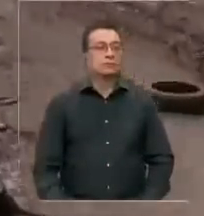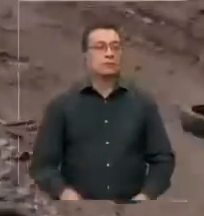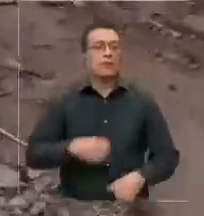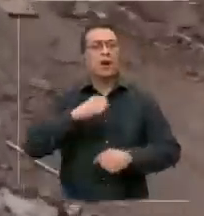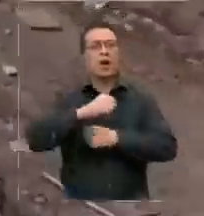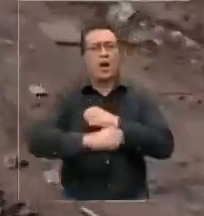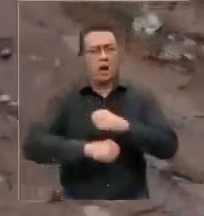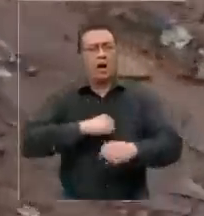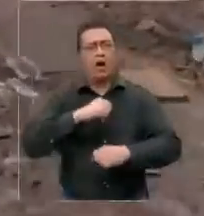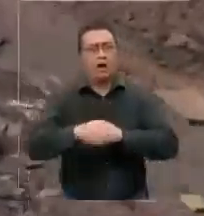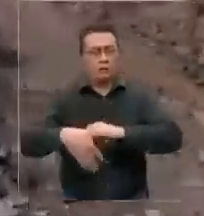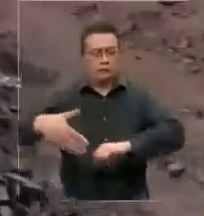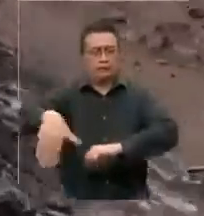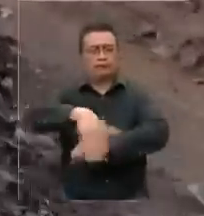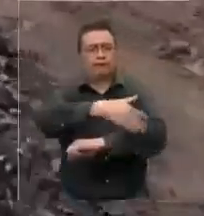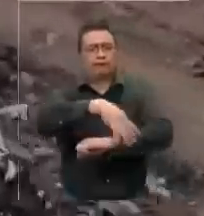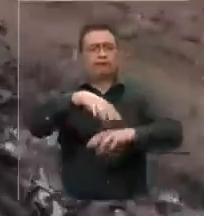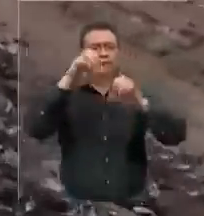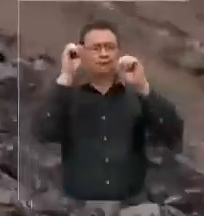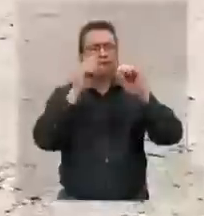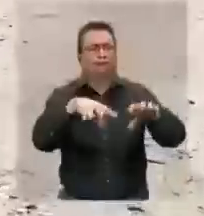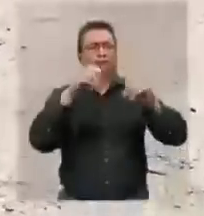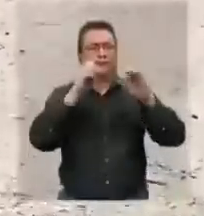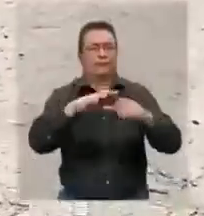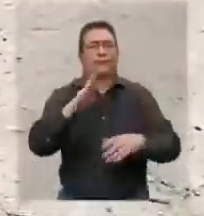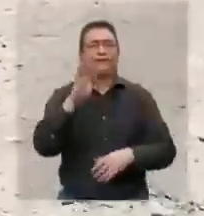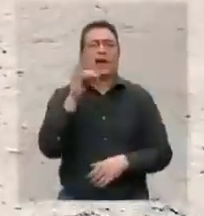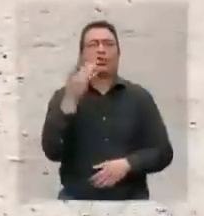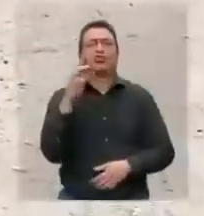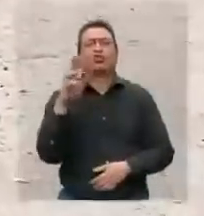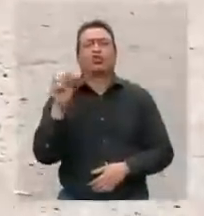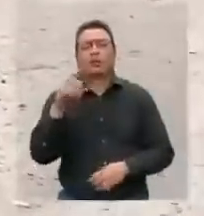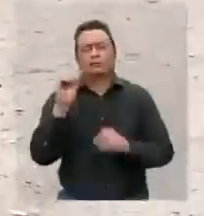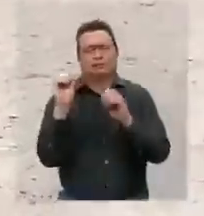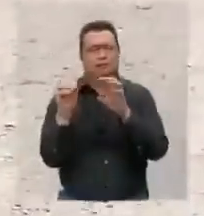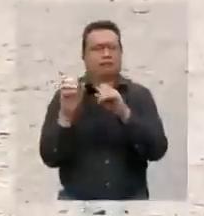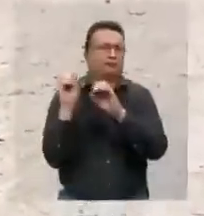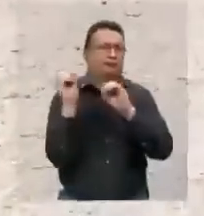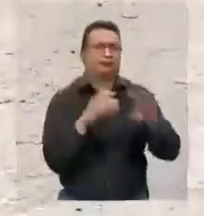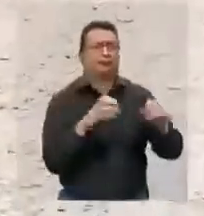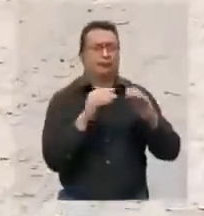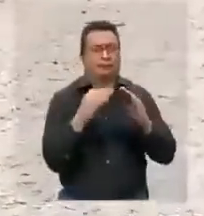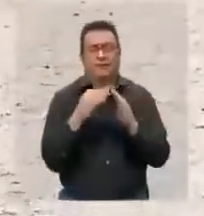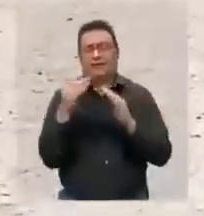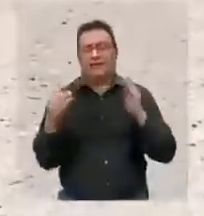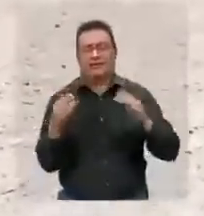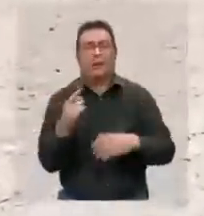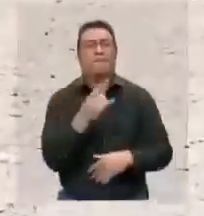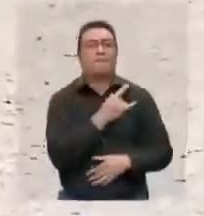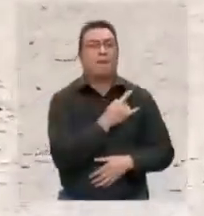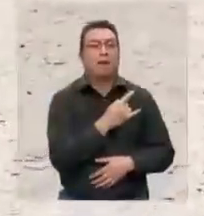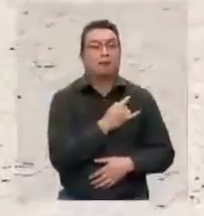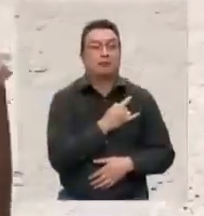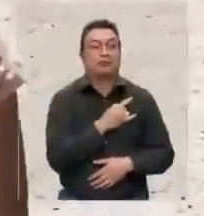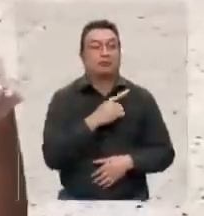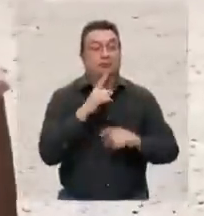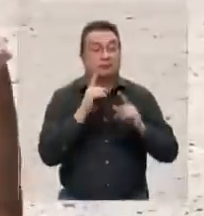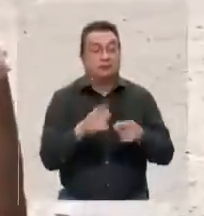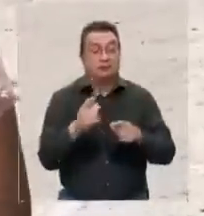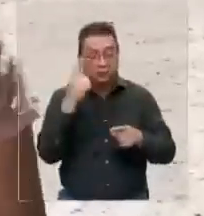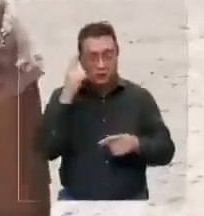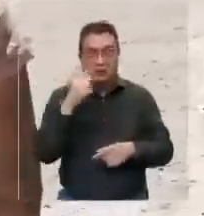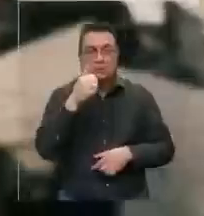Por años, esta avenida de basura ha acompañado la vida de decenas de vecinos de Maipú que han tenido que acoger